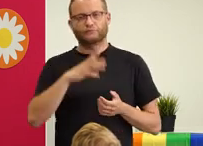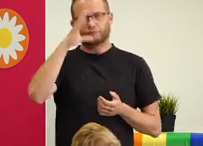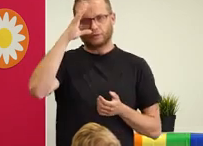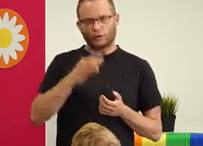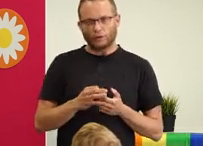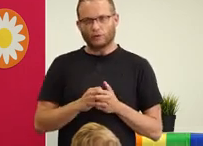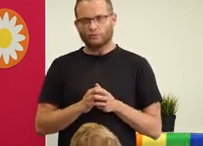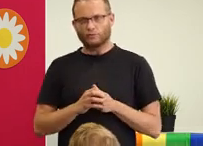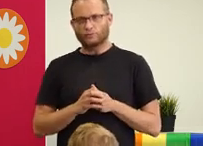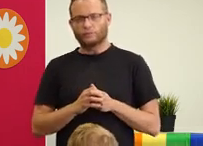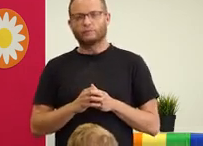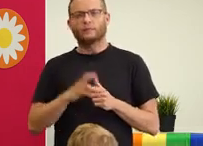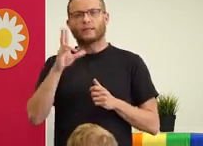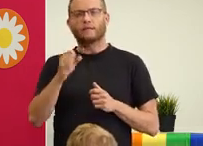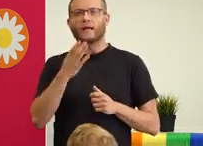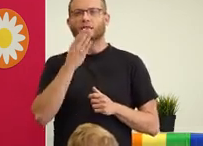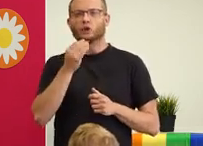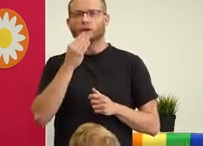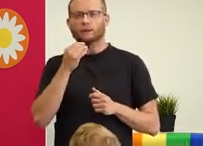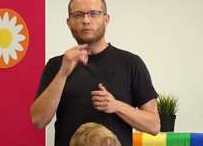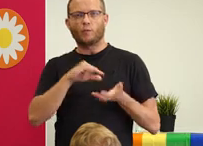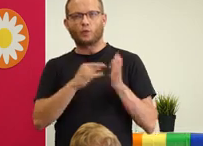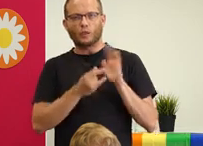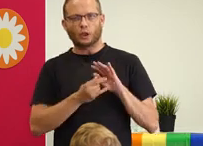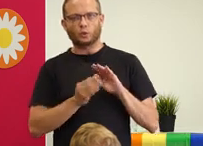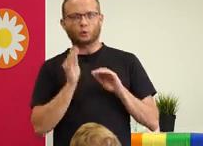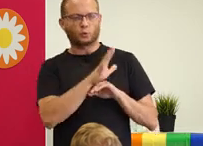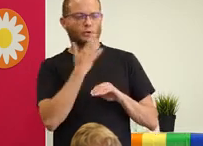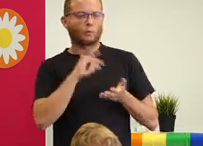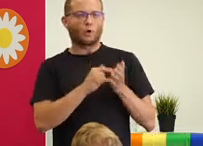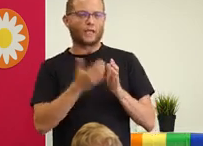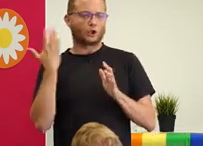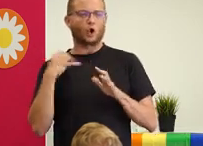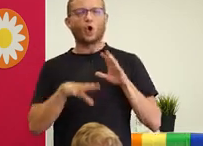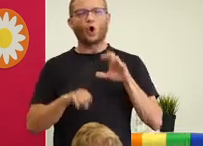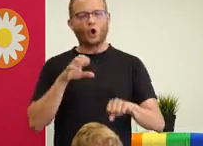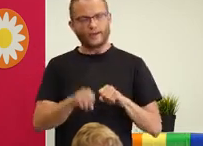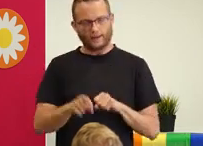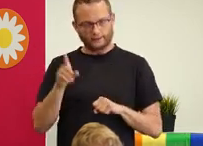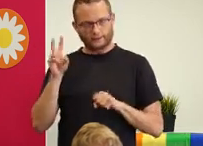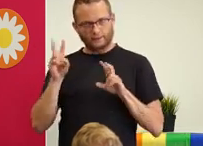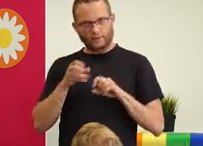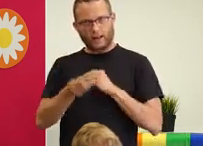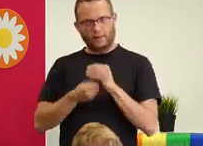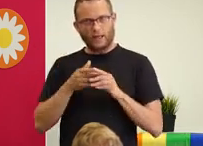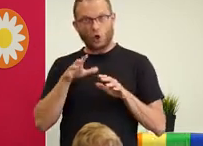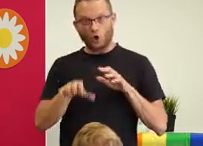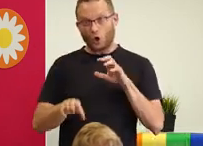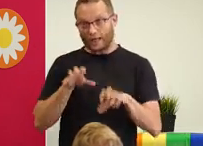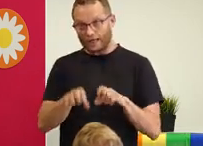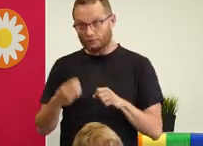Israel, o más bien el proyecto sionista, es un proyecto colonial. Y es un